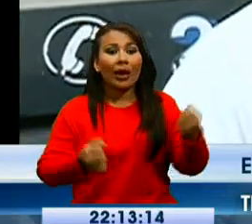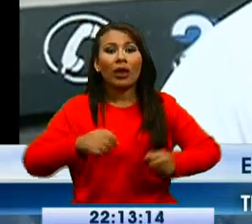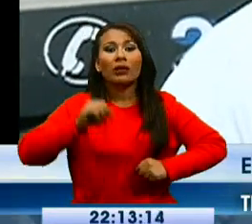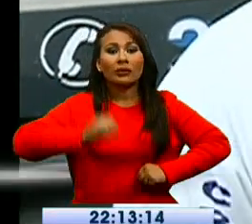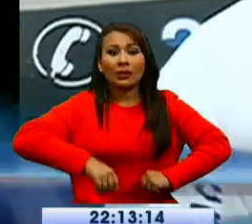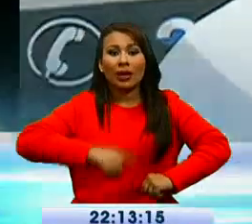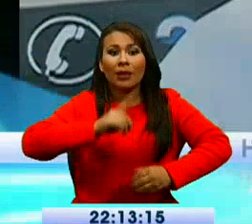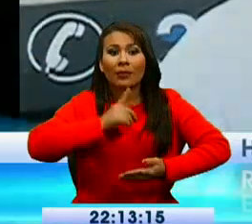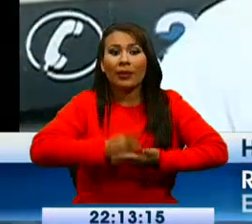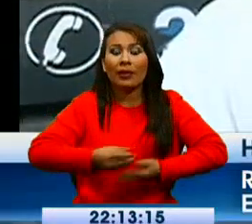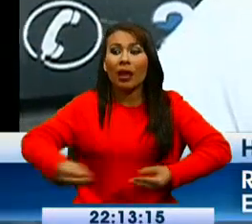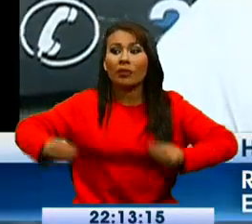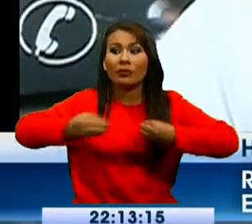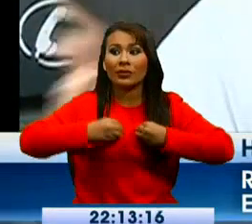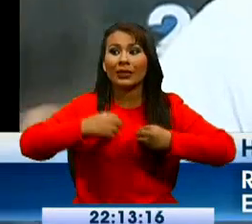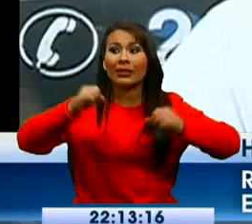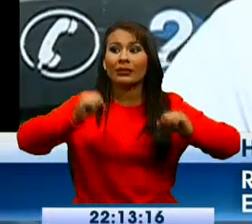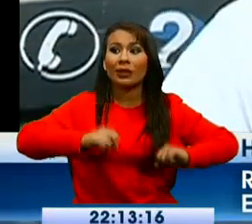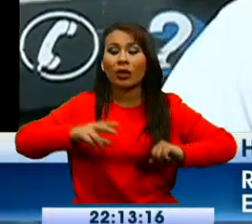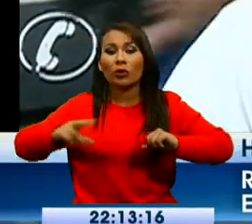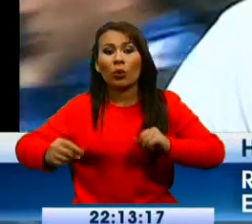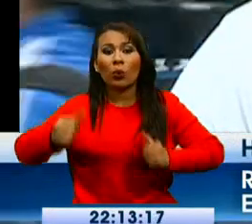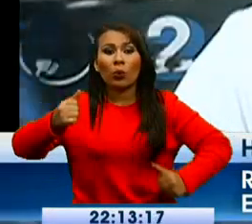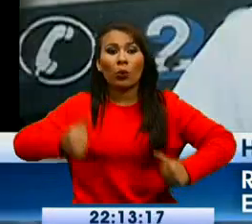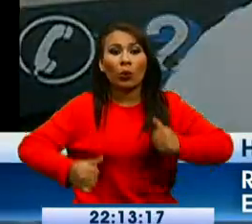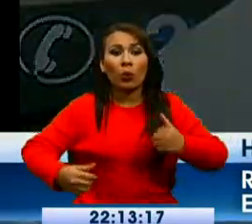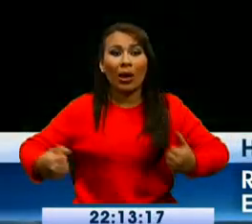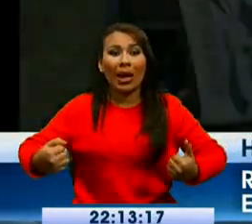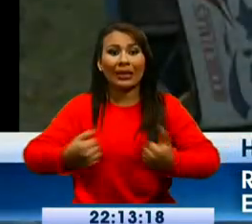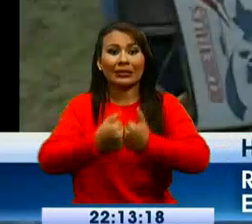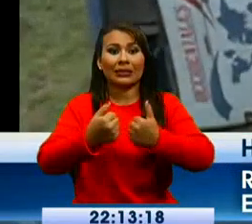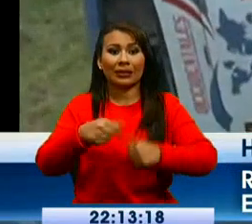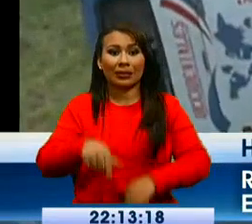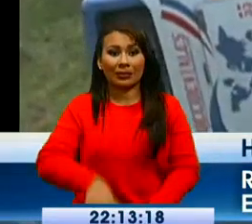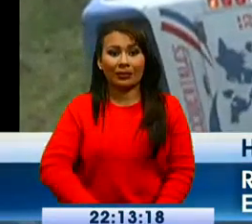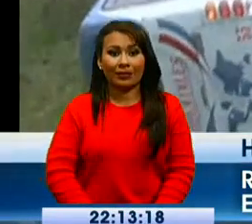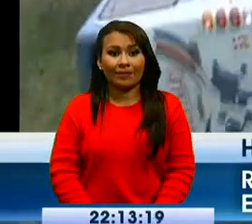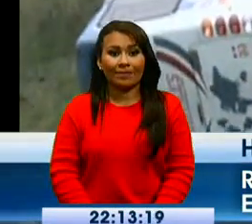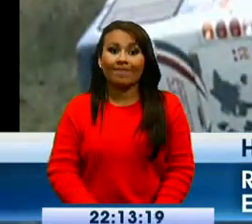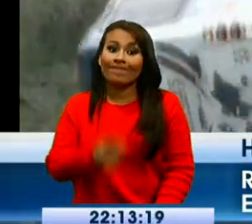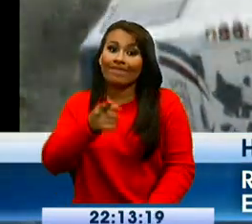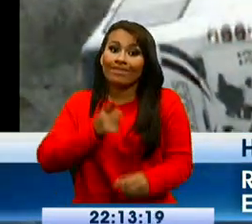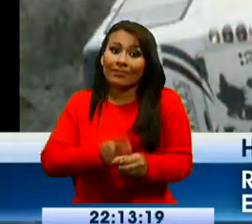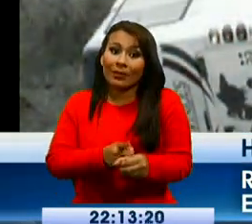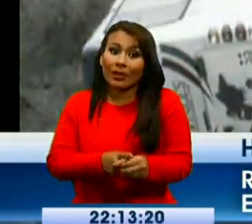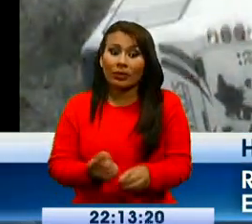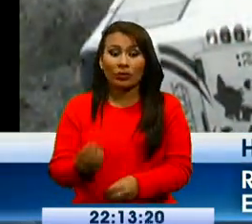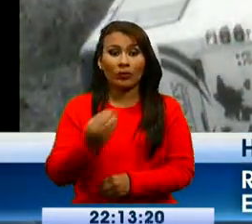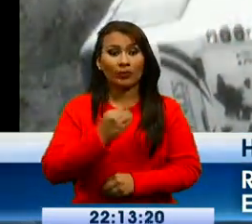cierta cuál fue la causa basal del accidente de tránsito. En Quito, informó Paola Hurtado.